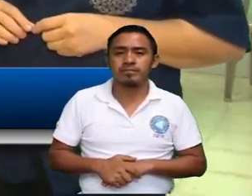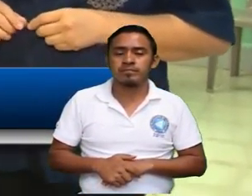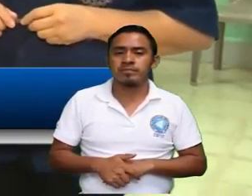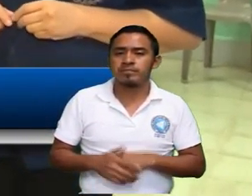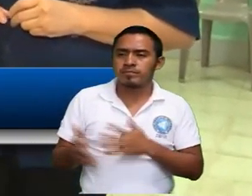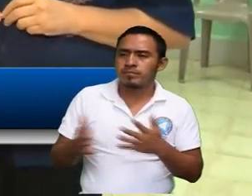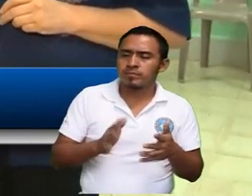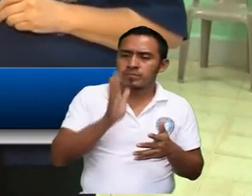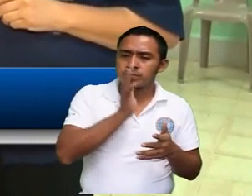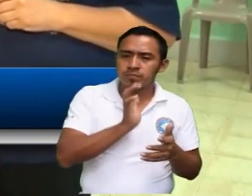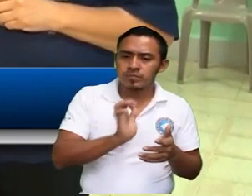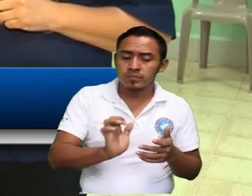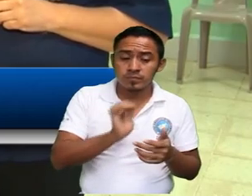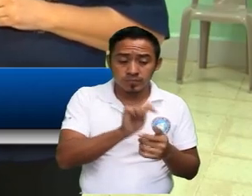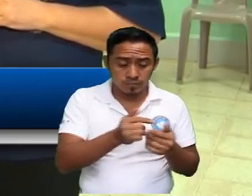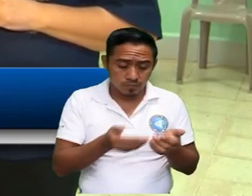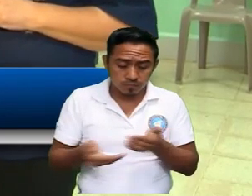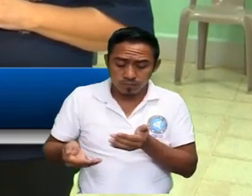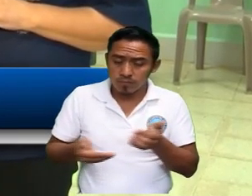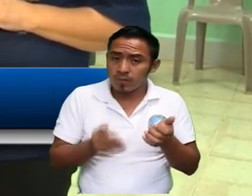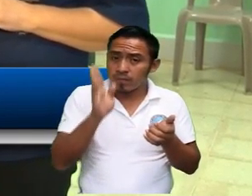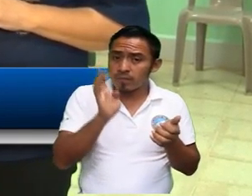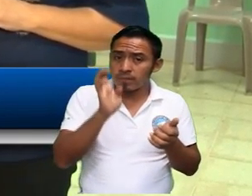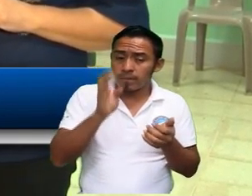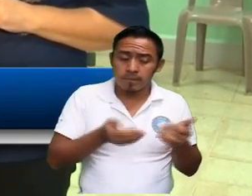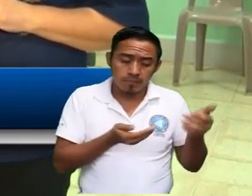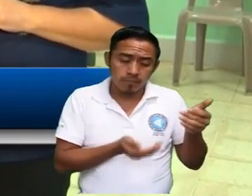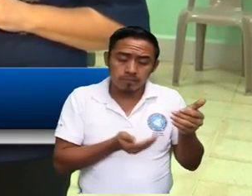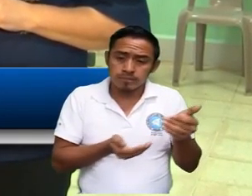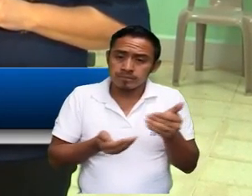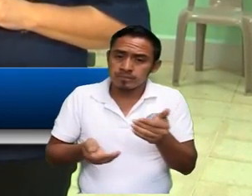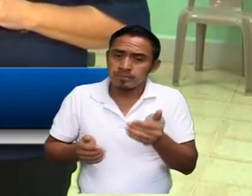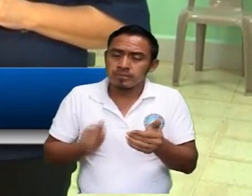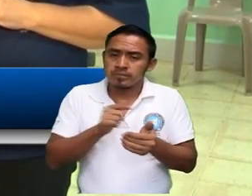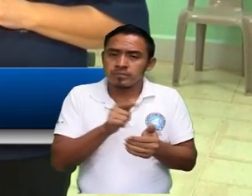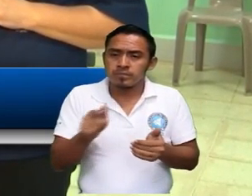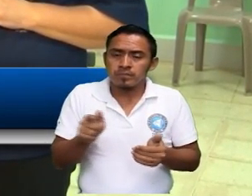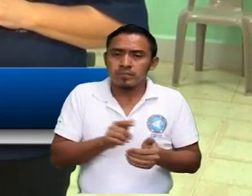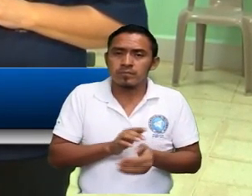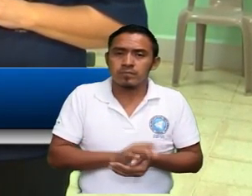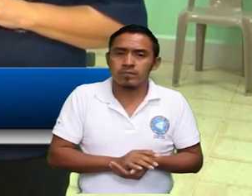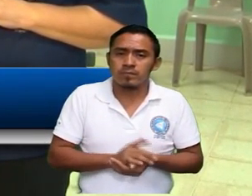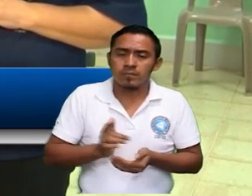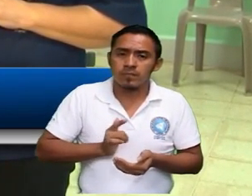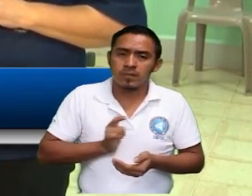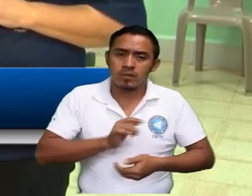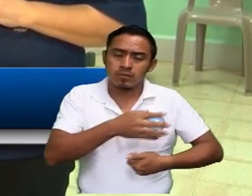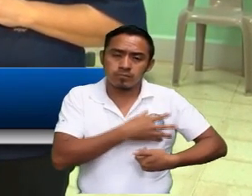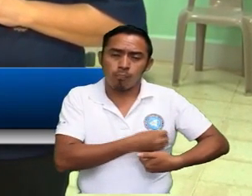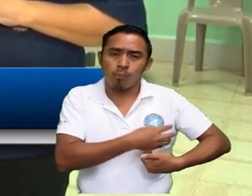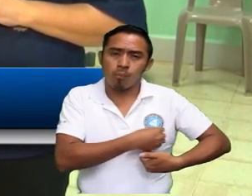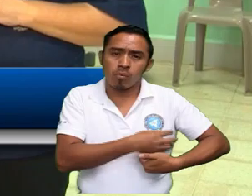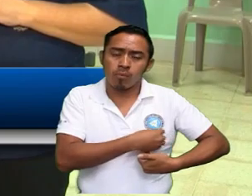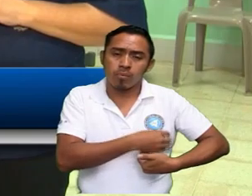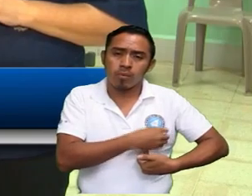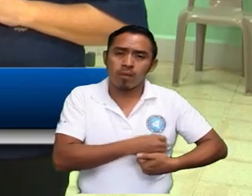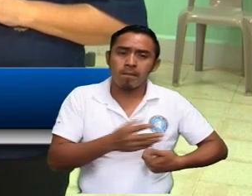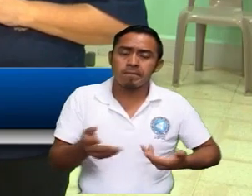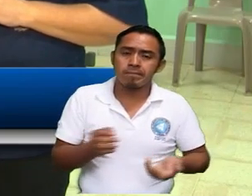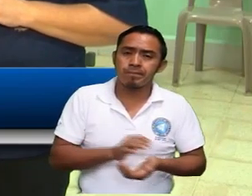los niños que son parte de este programa de Familia Canguro, ¿están exclusivamente con leche materna o